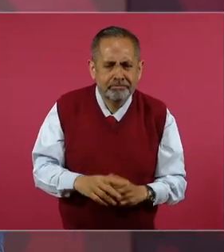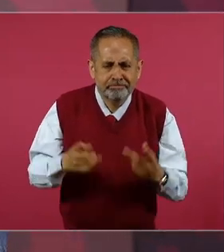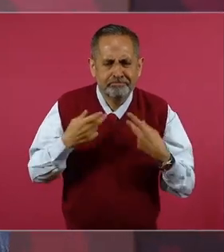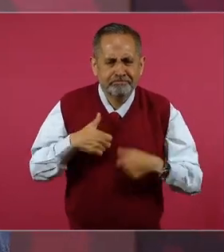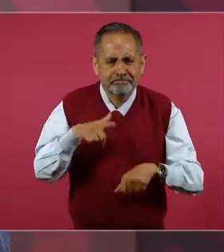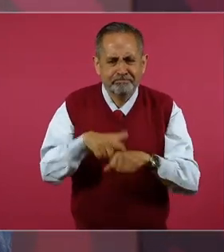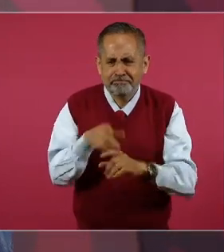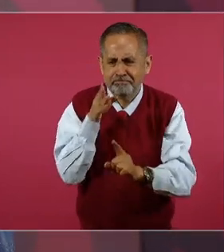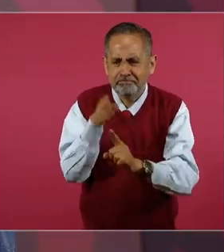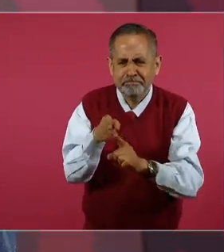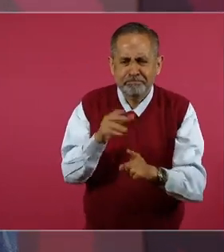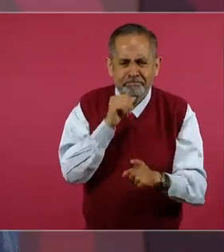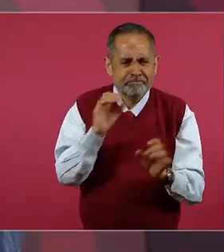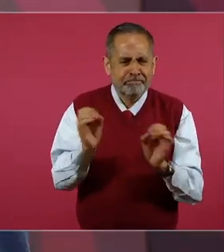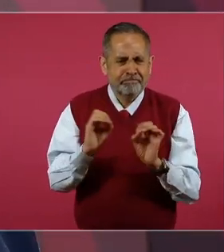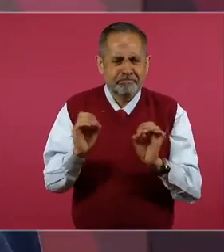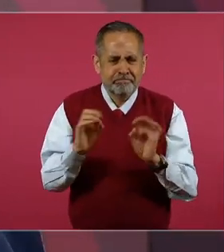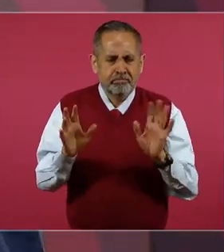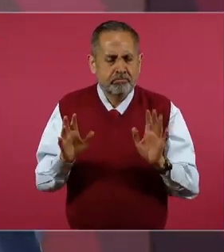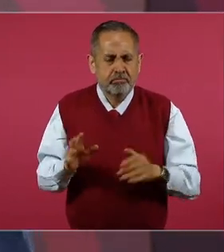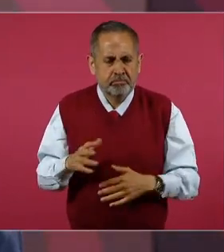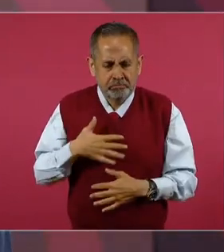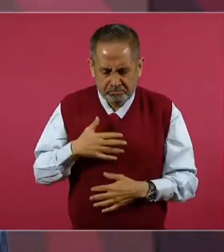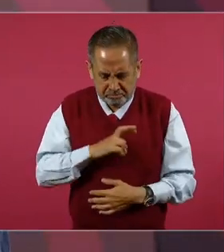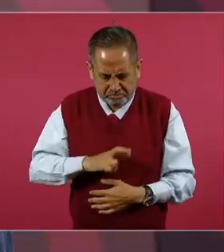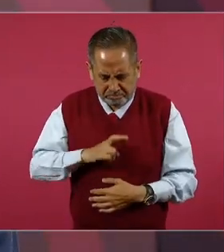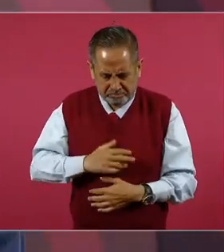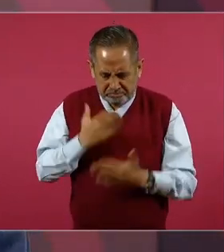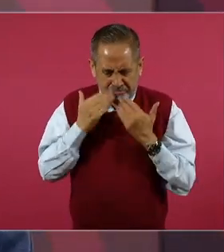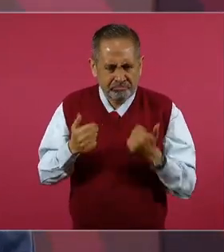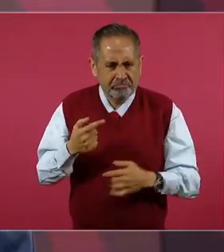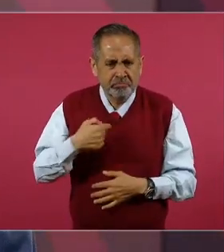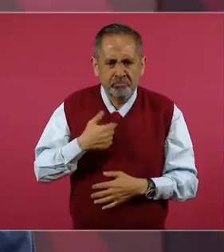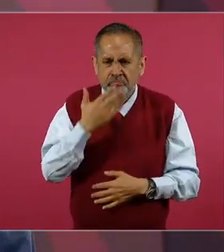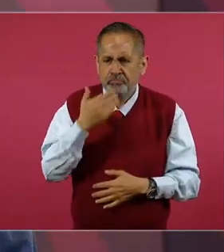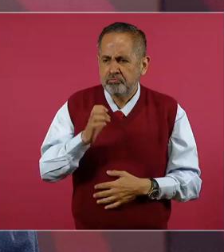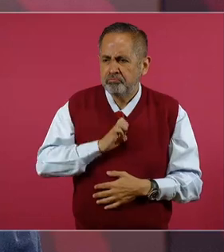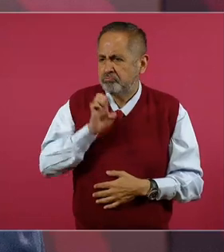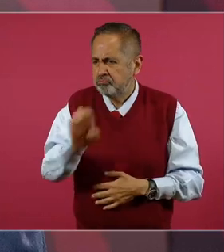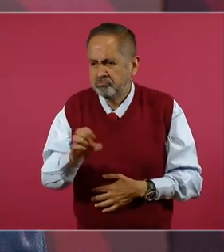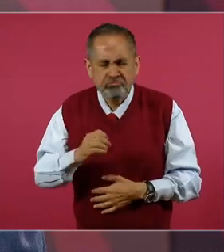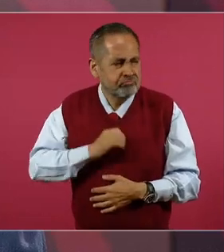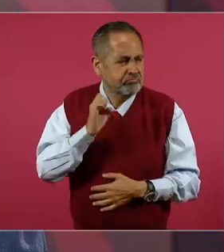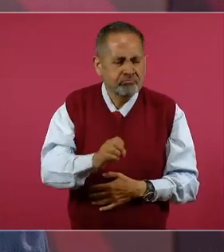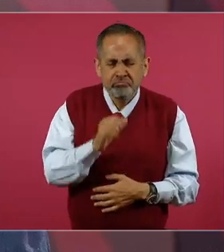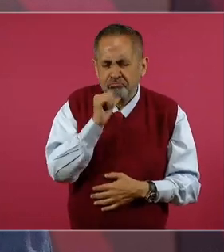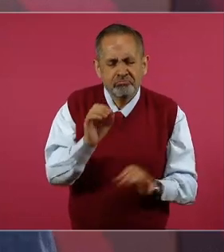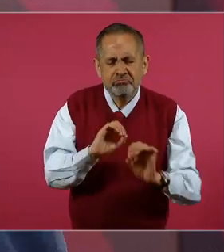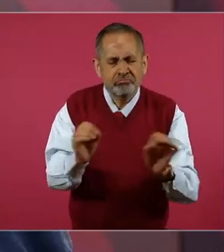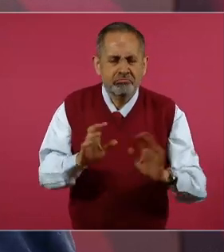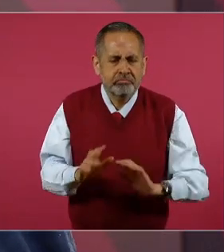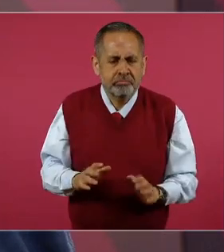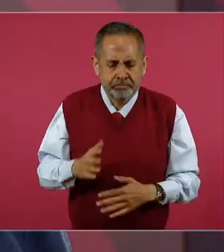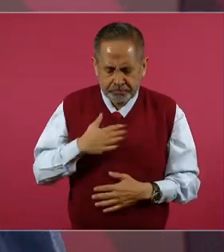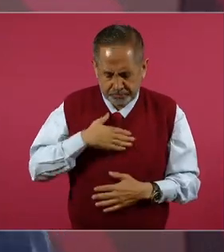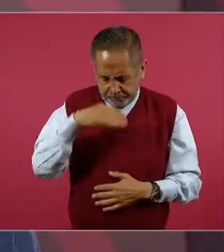personal, ¿sí? Yo no odio a nadie,